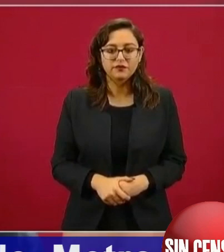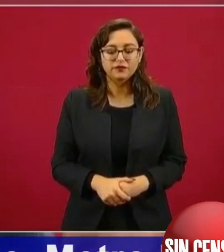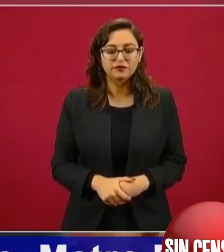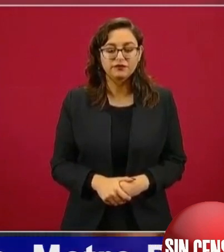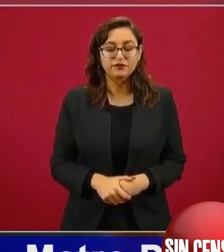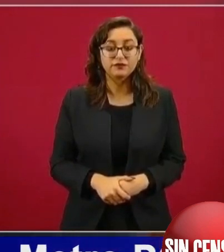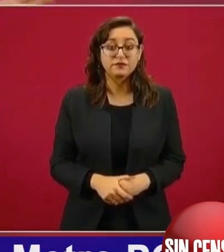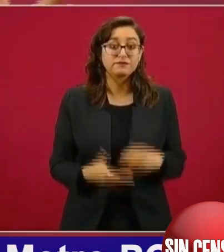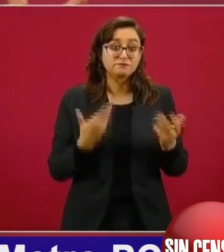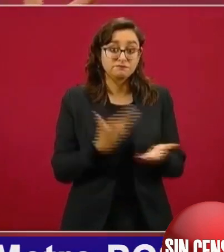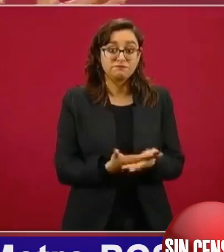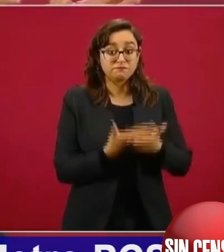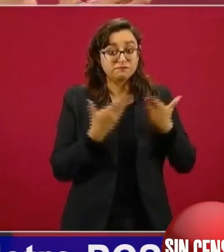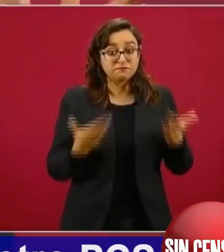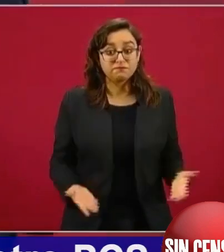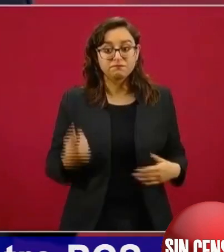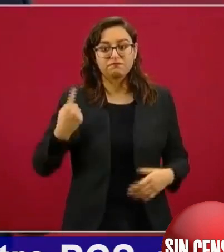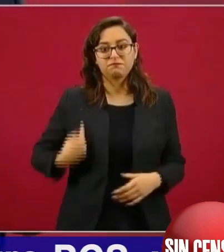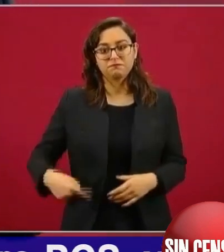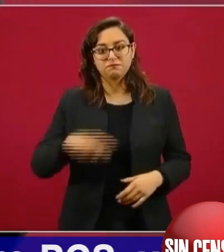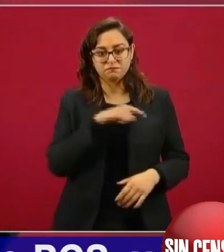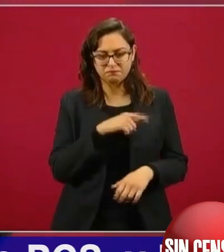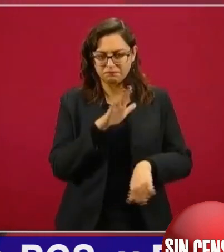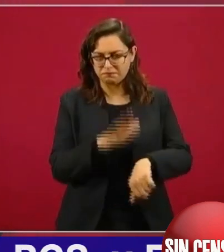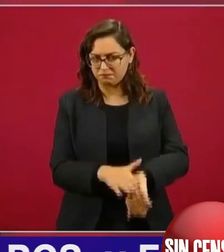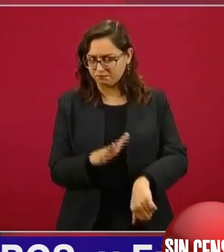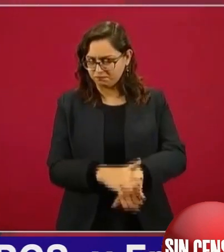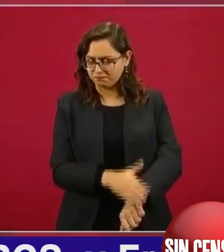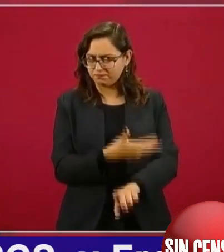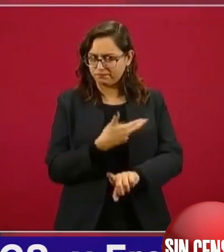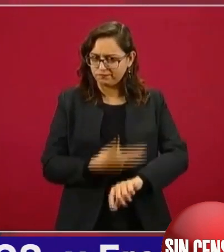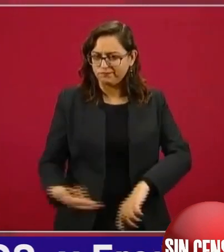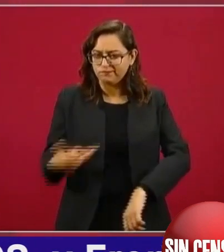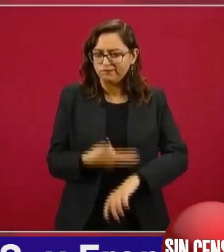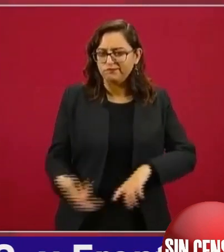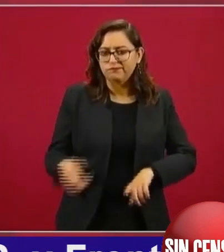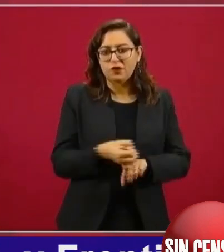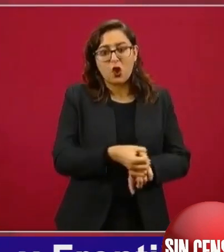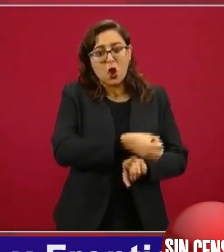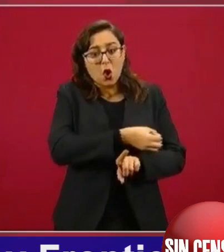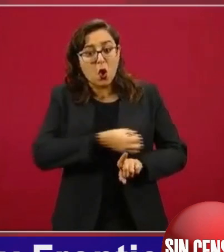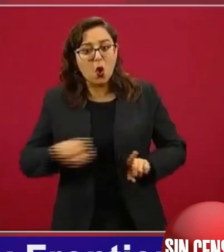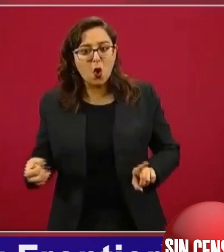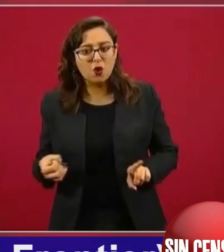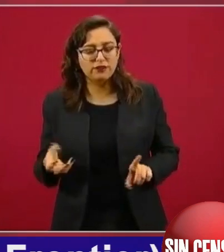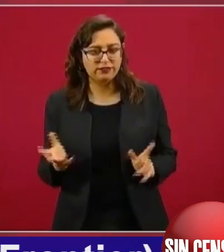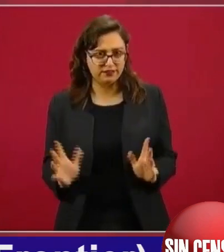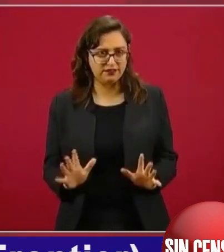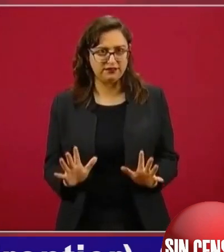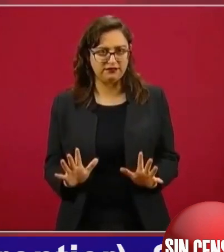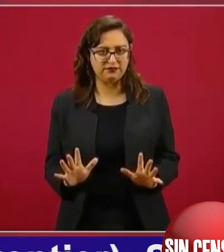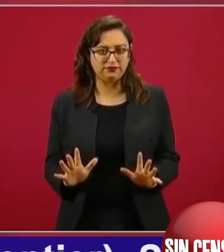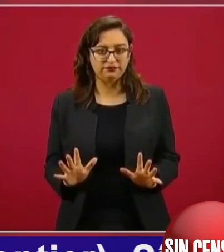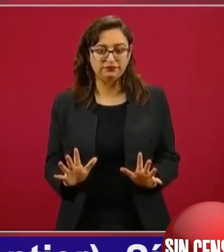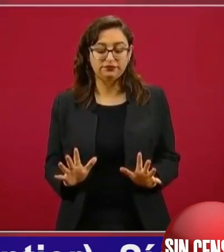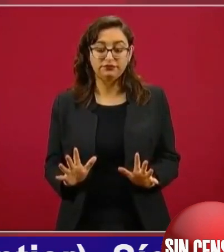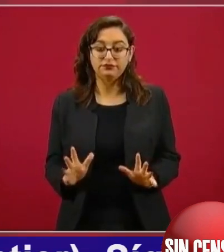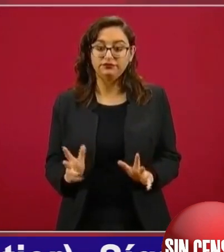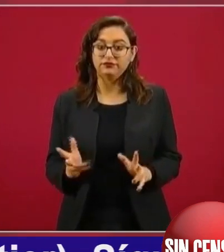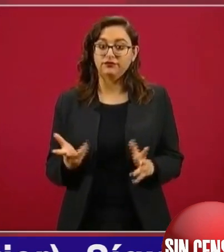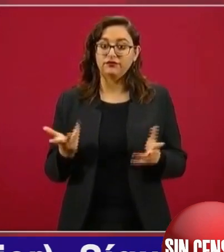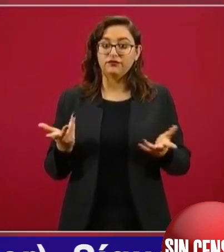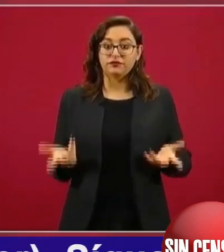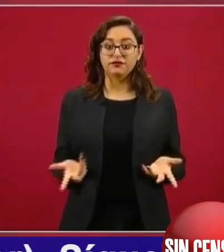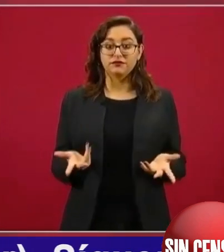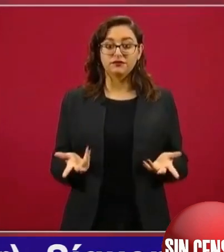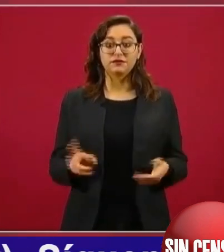Entonces ahora lo que estamos haciendo es poniendo orden. Entonces por eso me llama la atención. Ahora sí que es un timbre